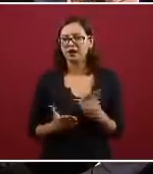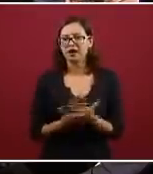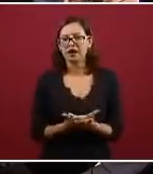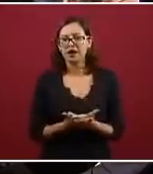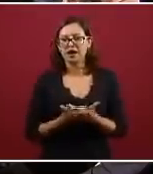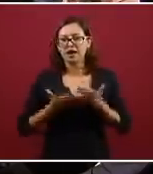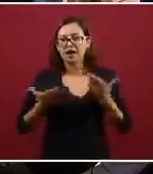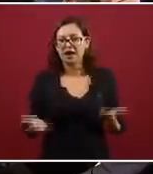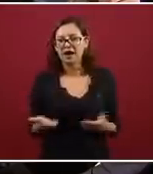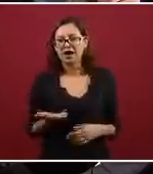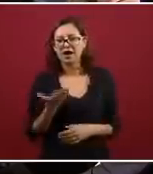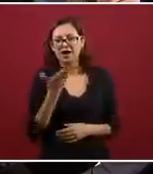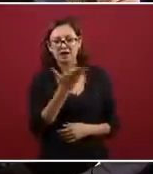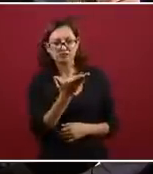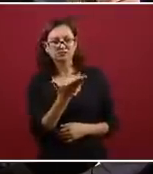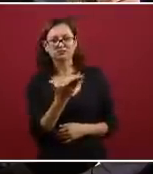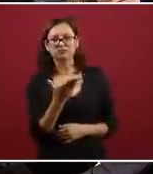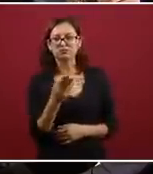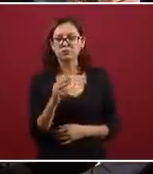una pregunta.